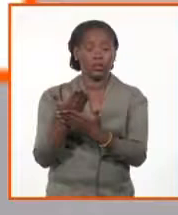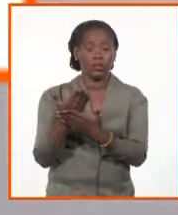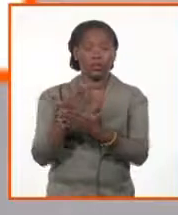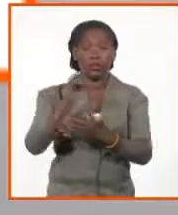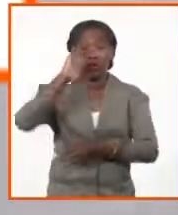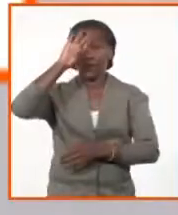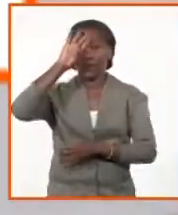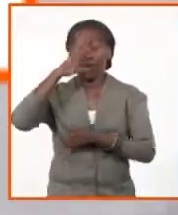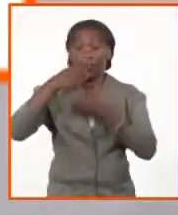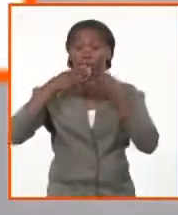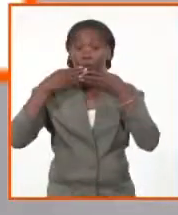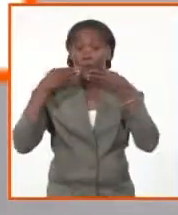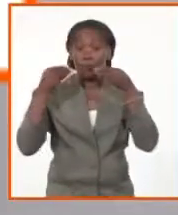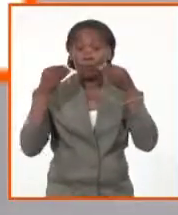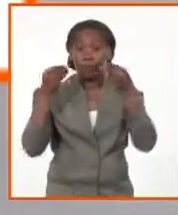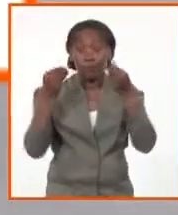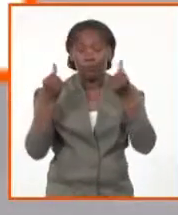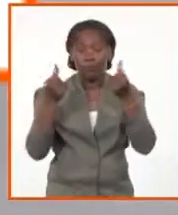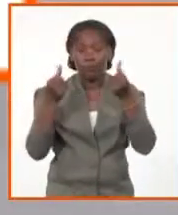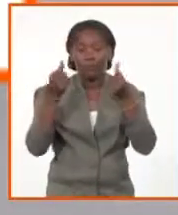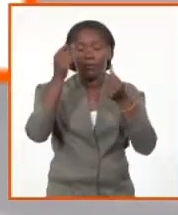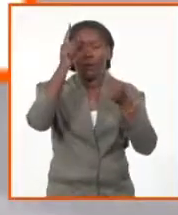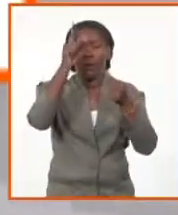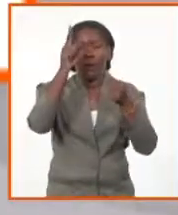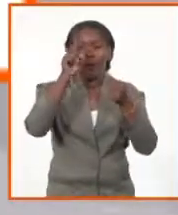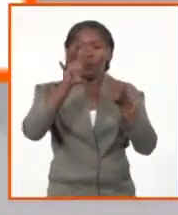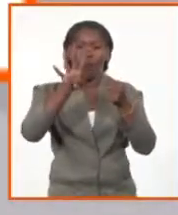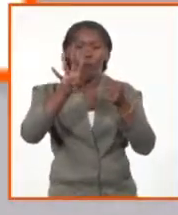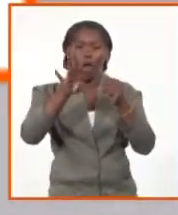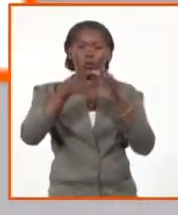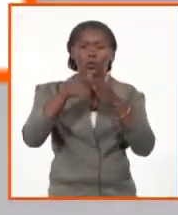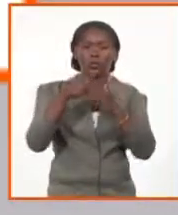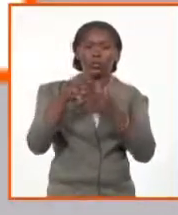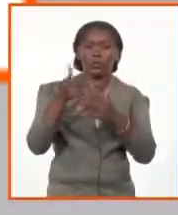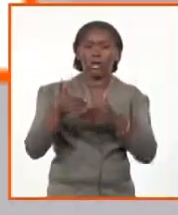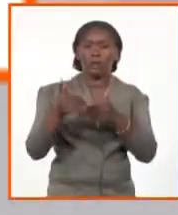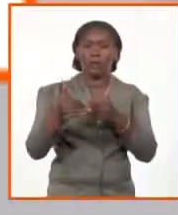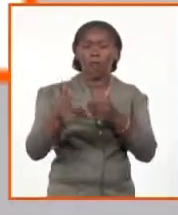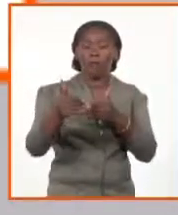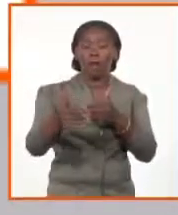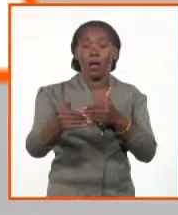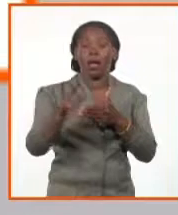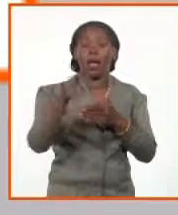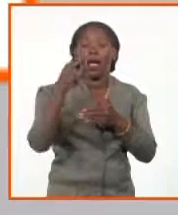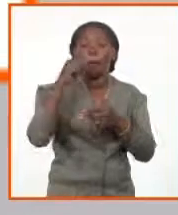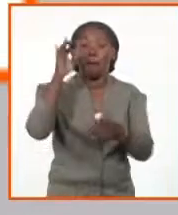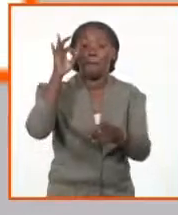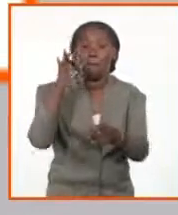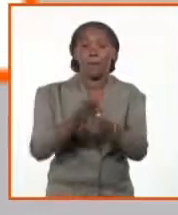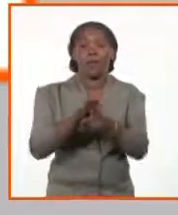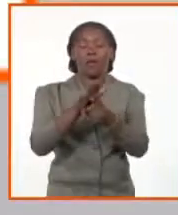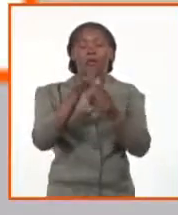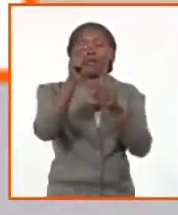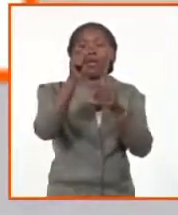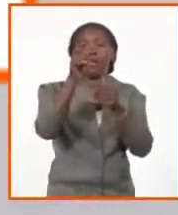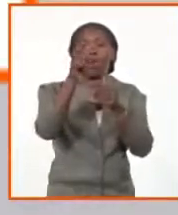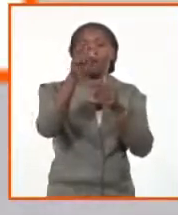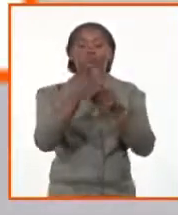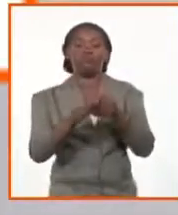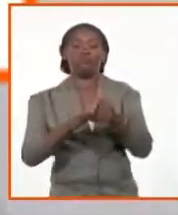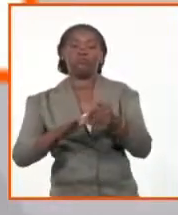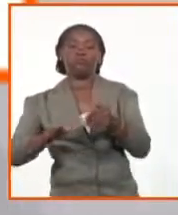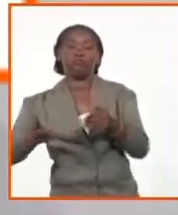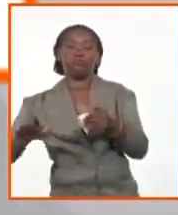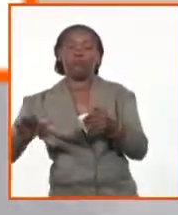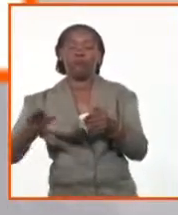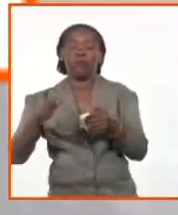que se produce alrededor del cuarto día es el momento en que se decide o empieza